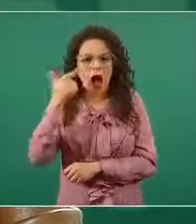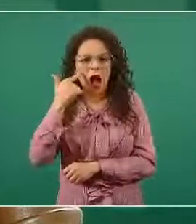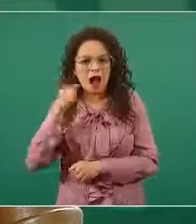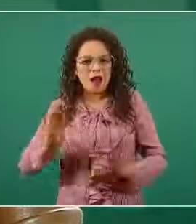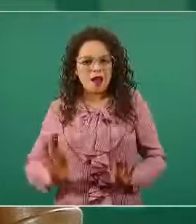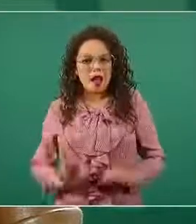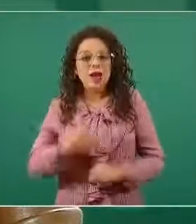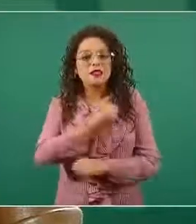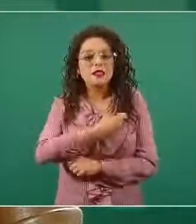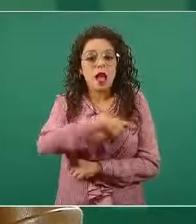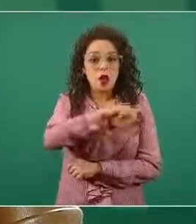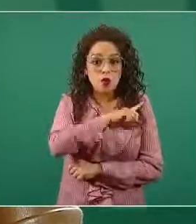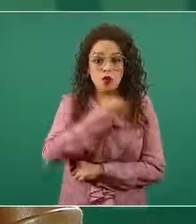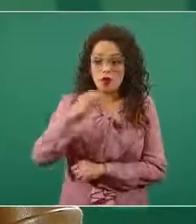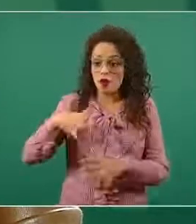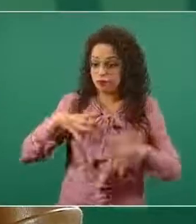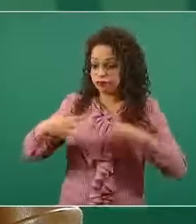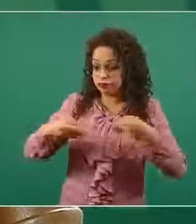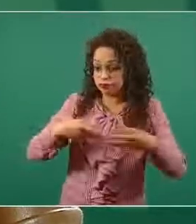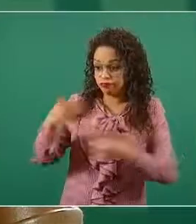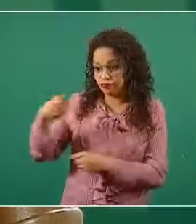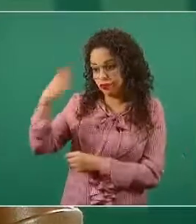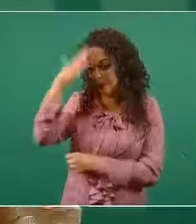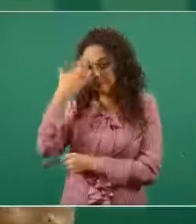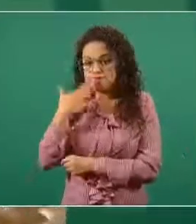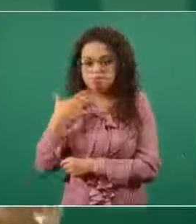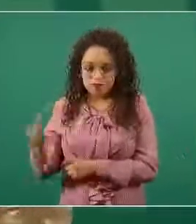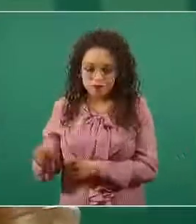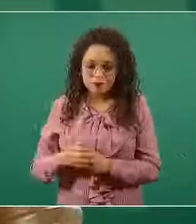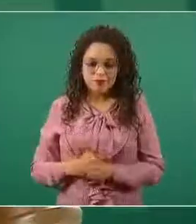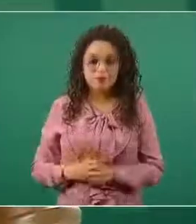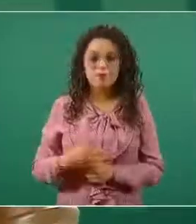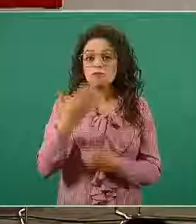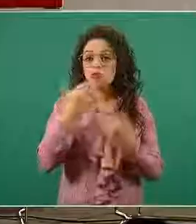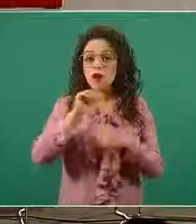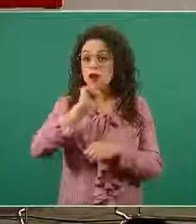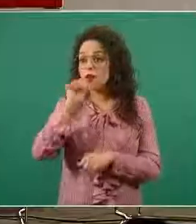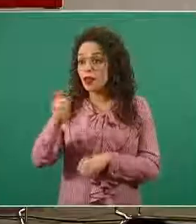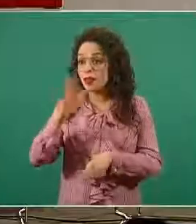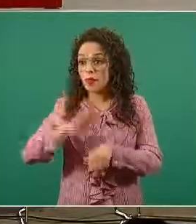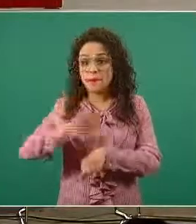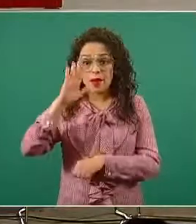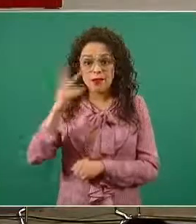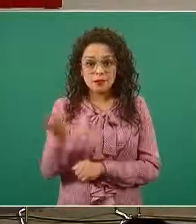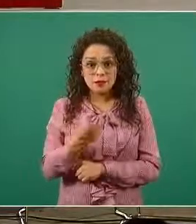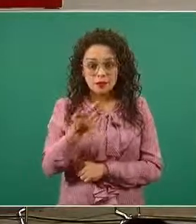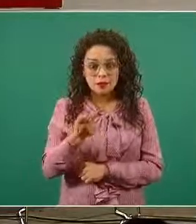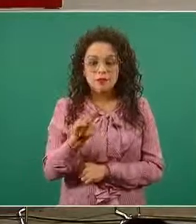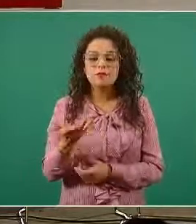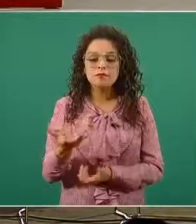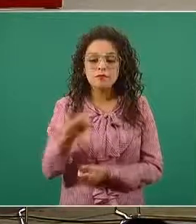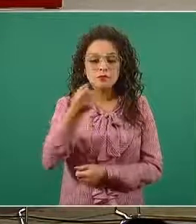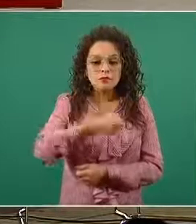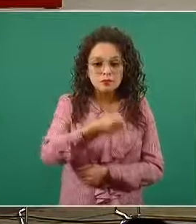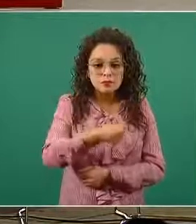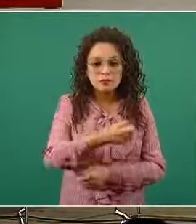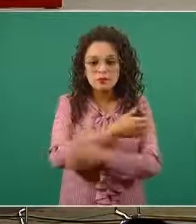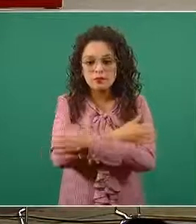robusto. Y pues, si no hubiera otra pregunta más, pues un saludo y un abrazo muy, muy fraterno. ¿Sí, compañero?